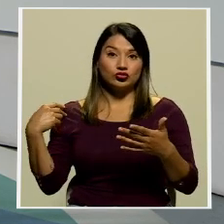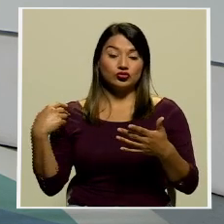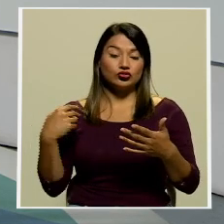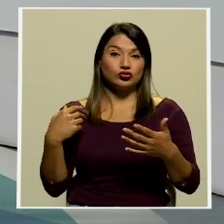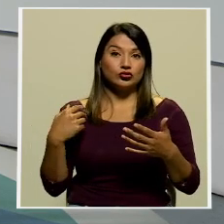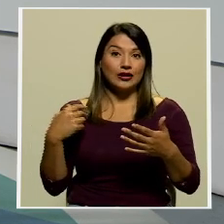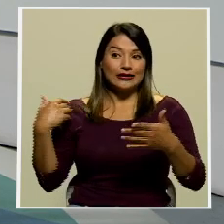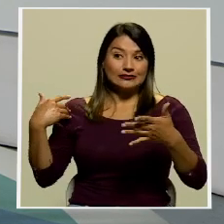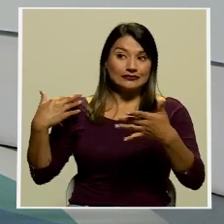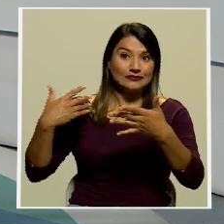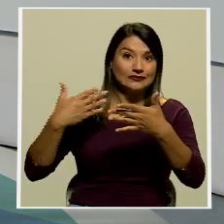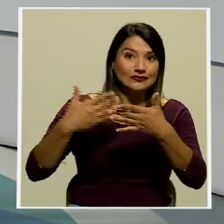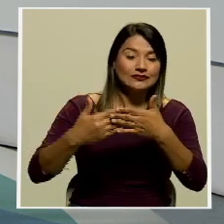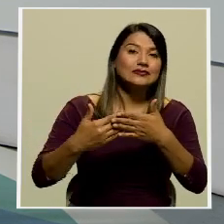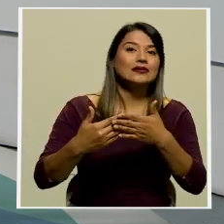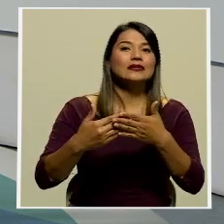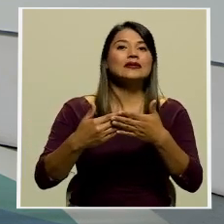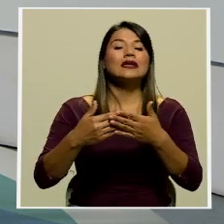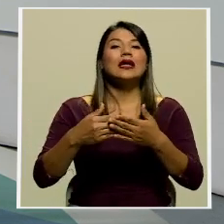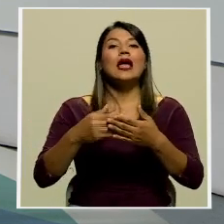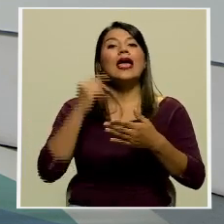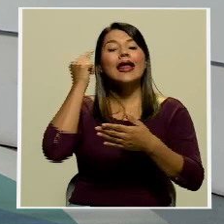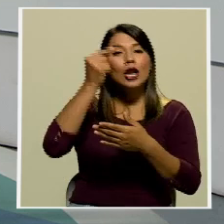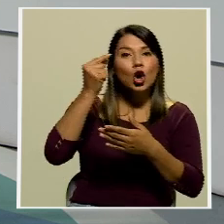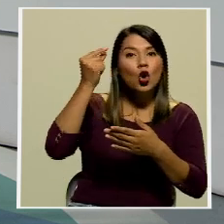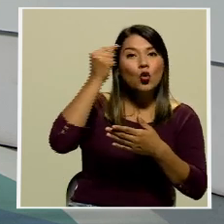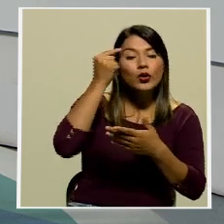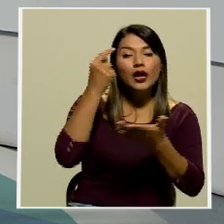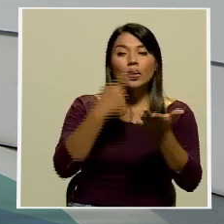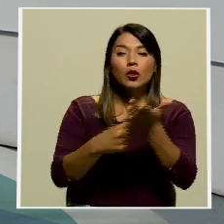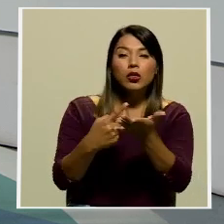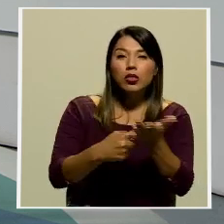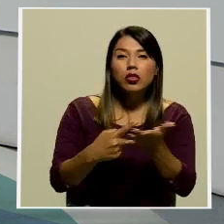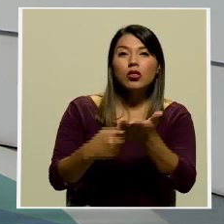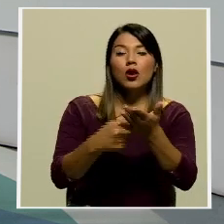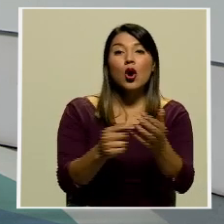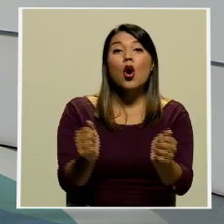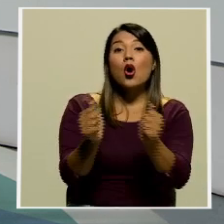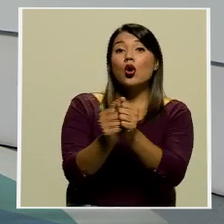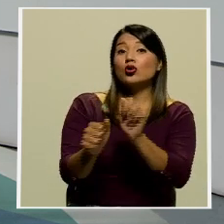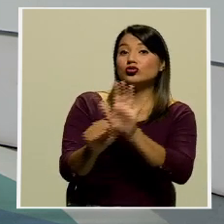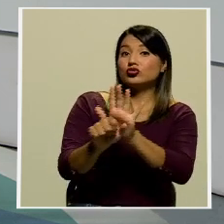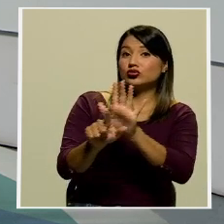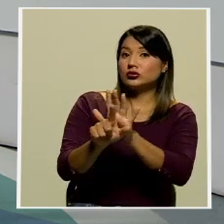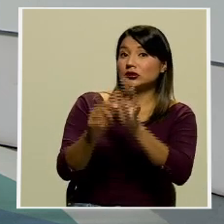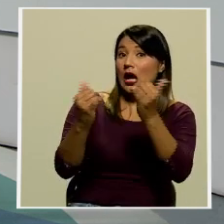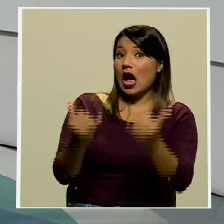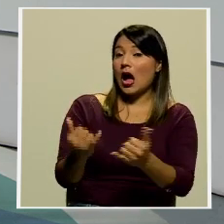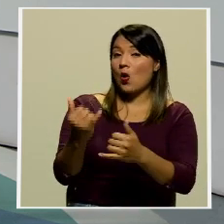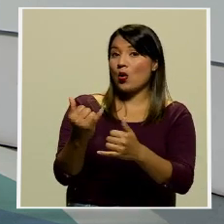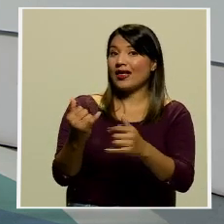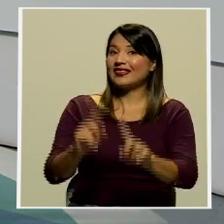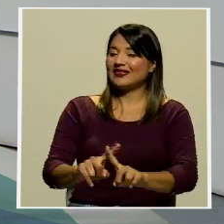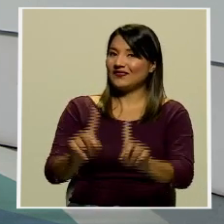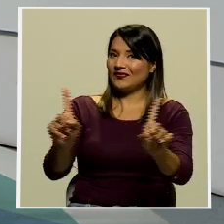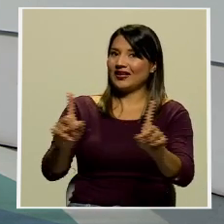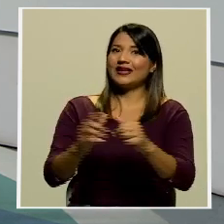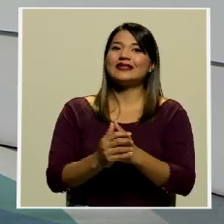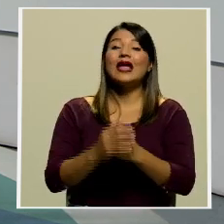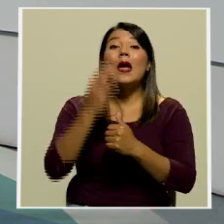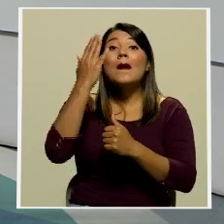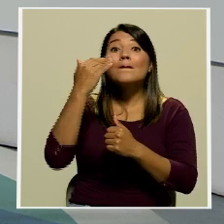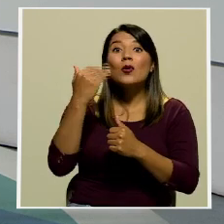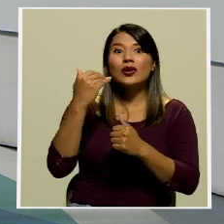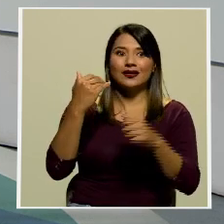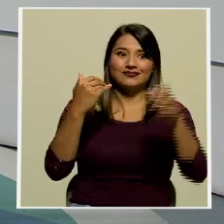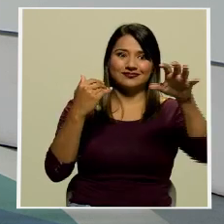en este periodo de debate entre el gobierno y la Asamblea Legislativa. Ahora hay un tercer elemento que es el Fondo